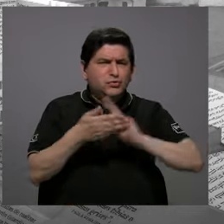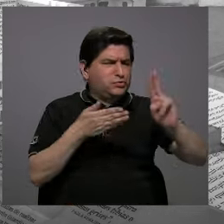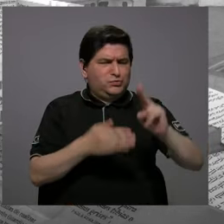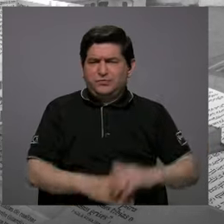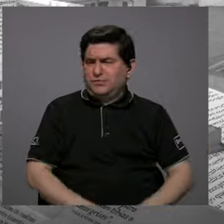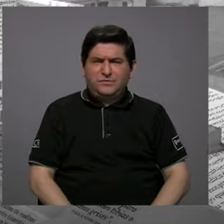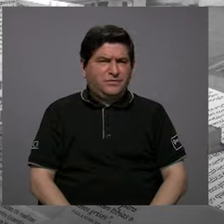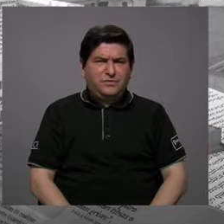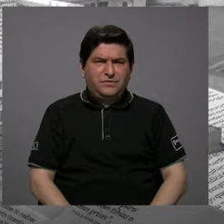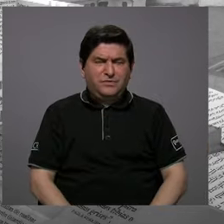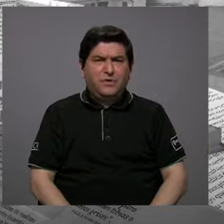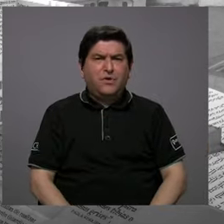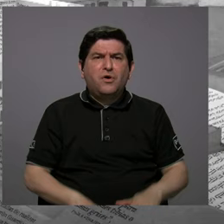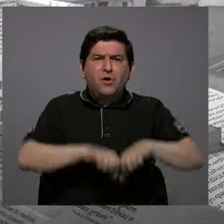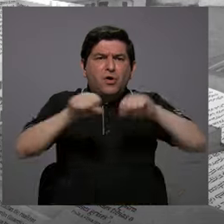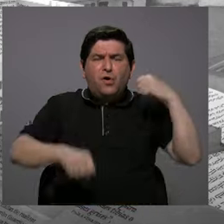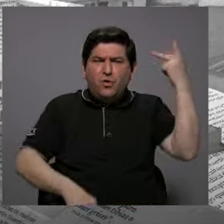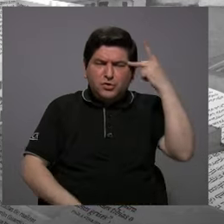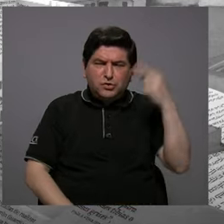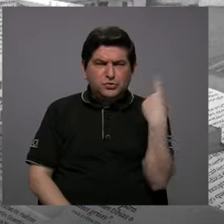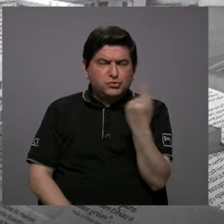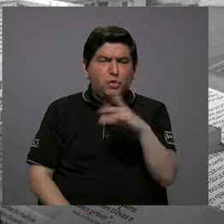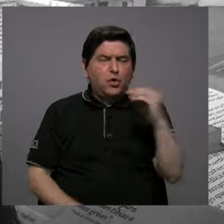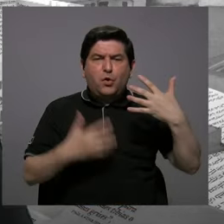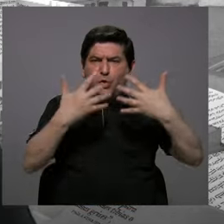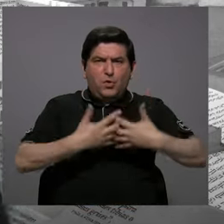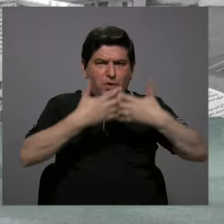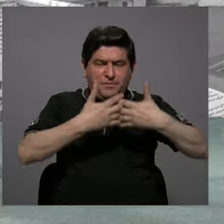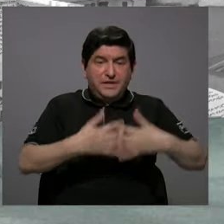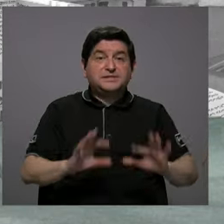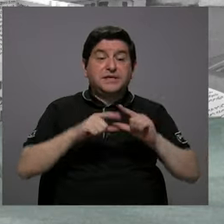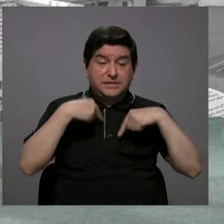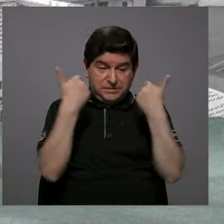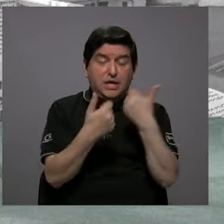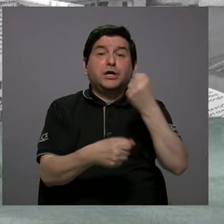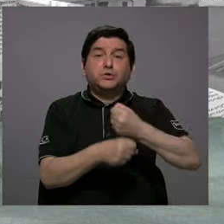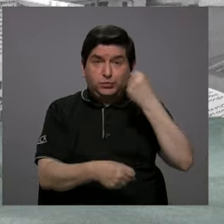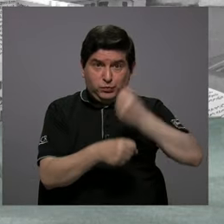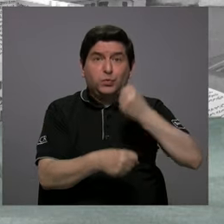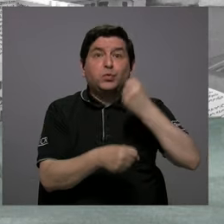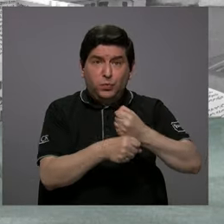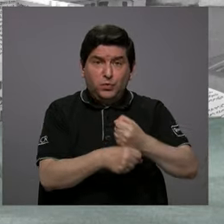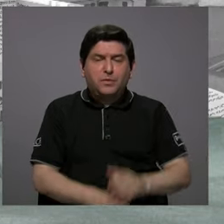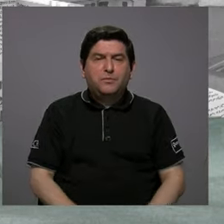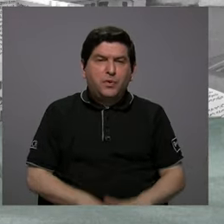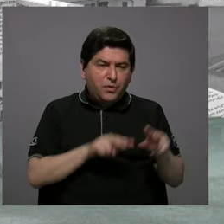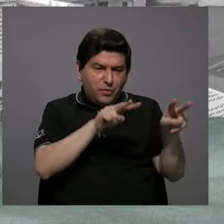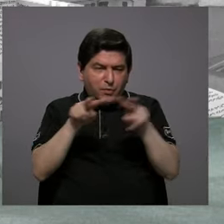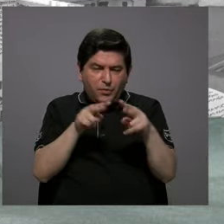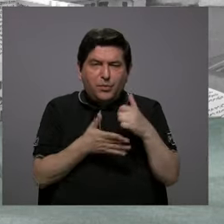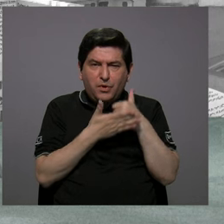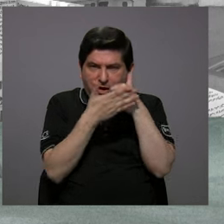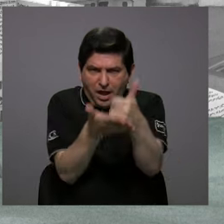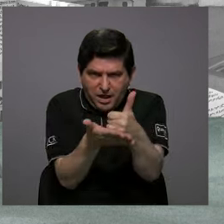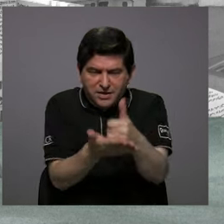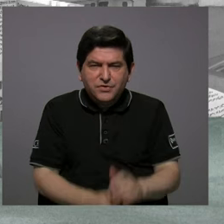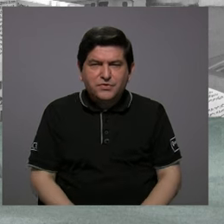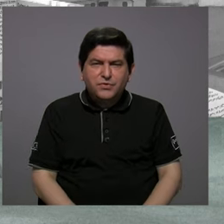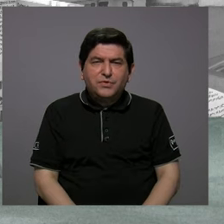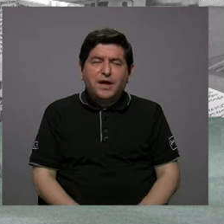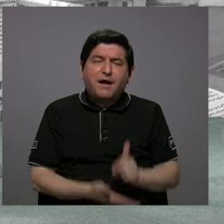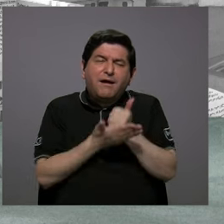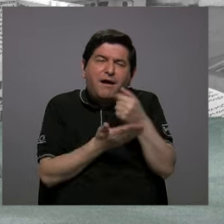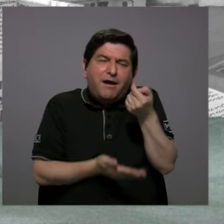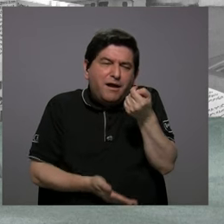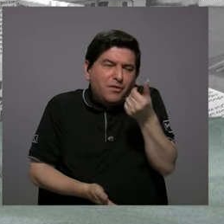sistema político solo o las empresas es un conjunto de y la vigilancia nos ayuda un poco a dar un granito de